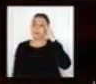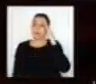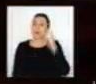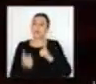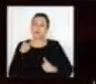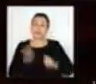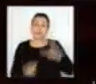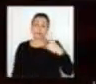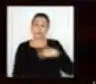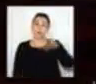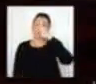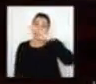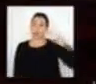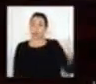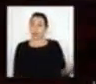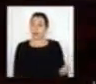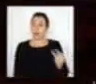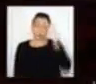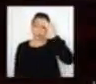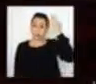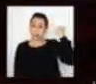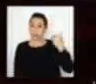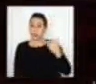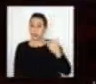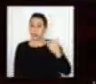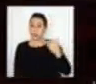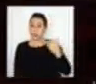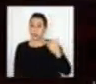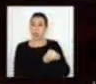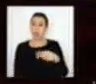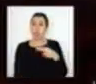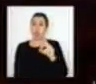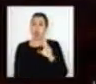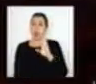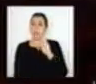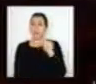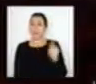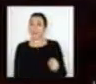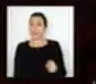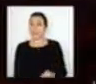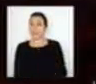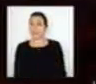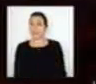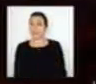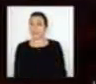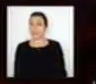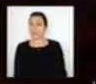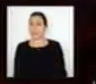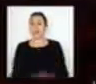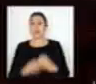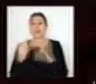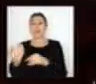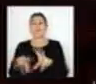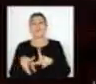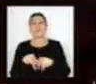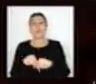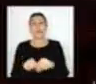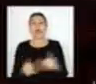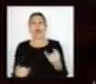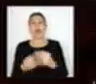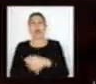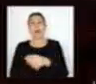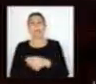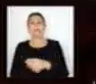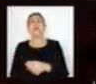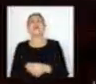Hace pocos días en el Hospital Horvitz, por ejemplo, Corfadich, Corporación de Familiares, Amigos y Personas en Situación de Discapacidad de Salud